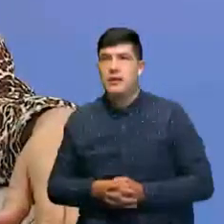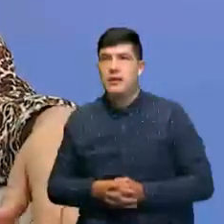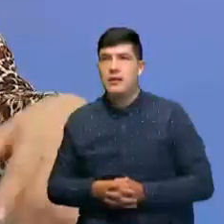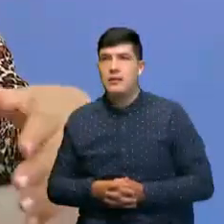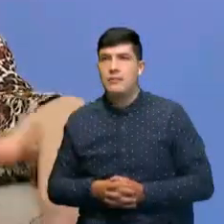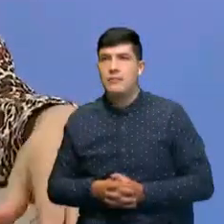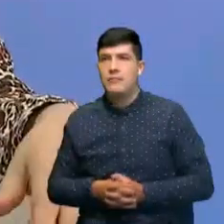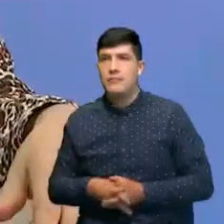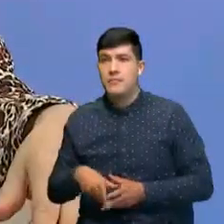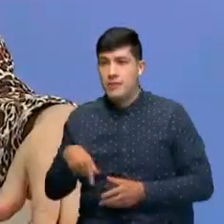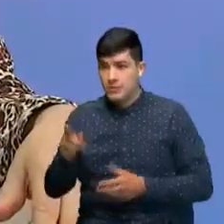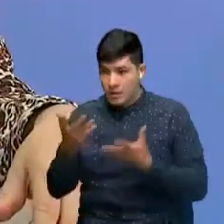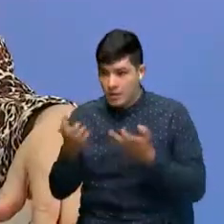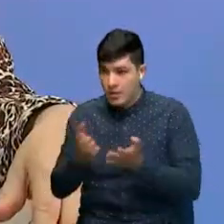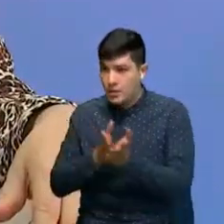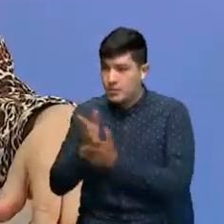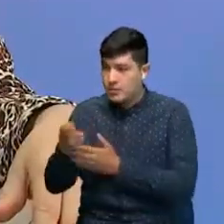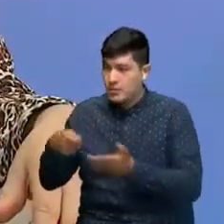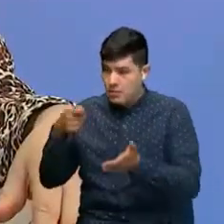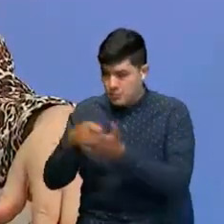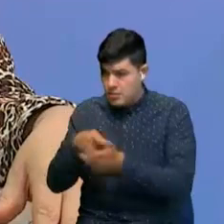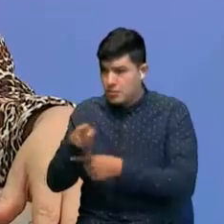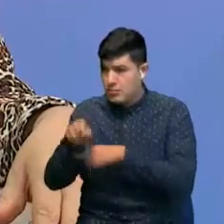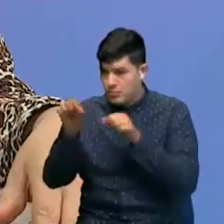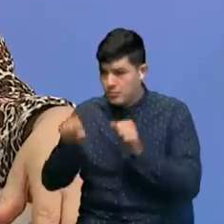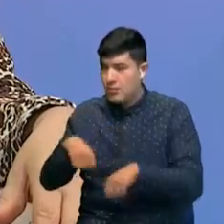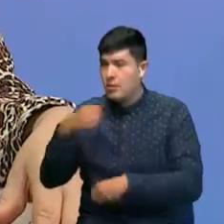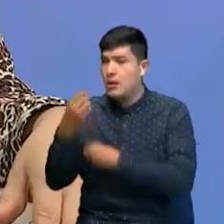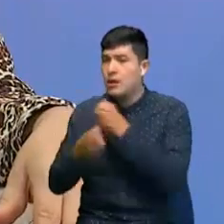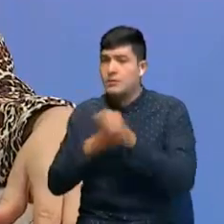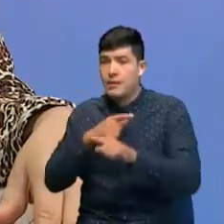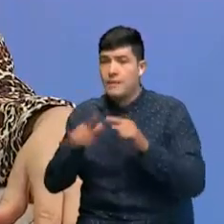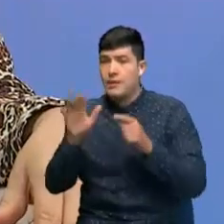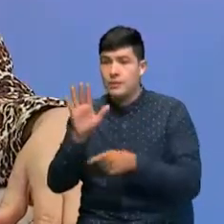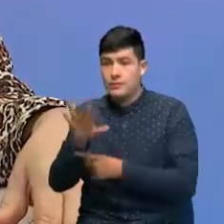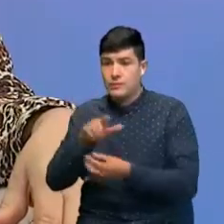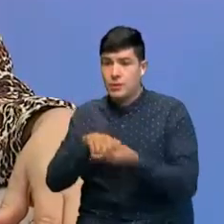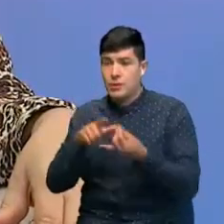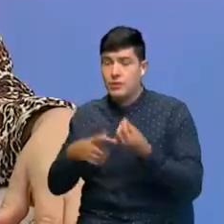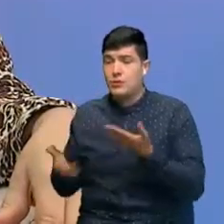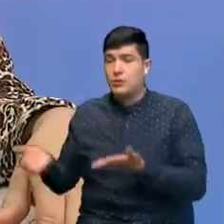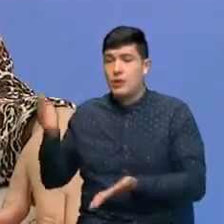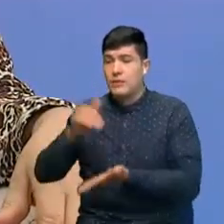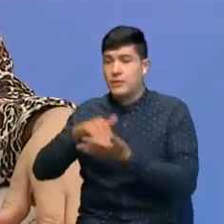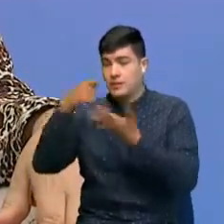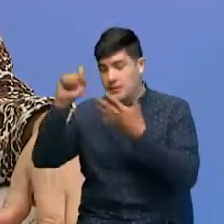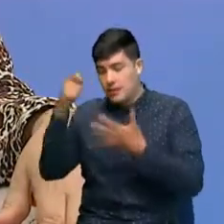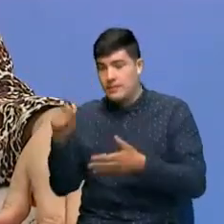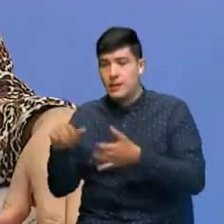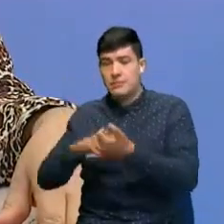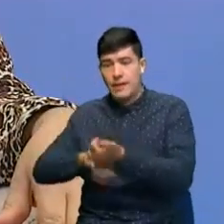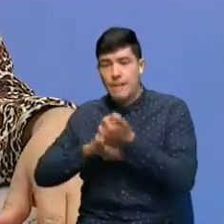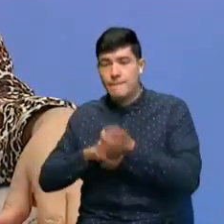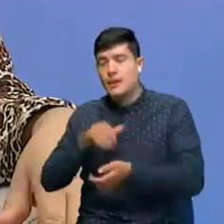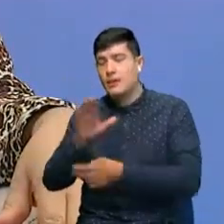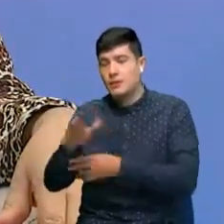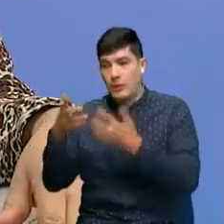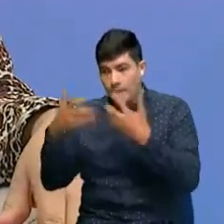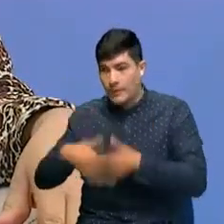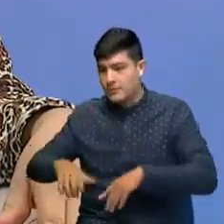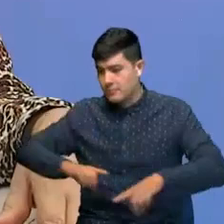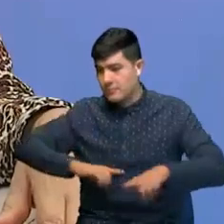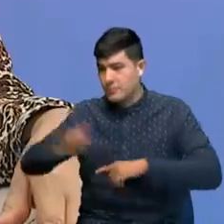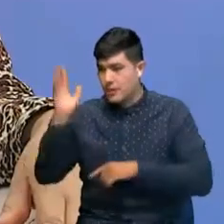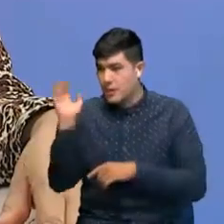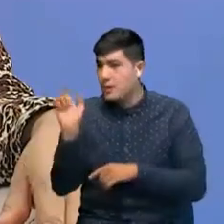que quiere de pronto seguir cotizando, pues lo puede hacer. Pero en ese caso la recalificación ya depende de la aseguradora, la administradora de fondo de pensiones,